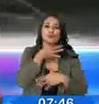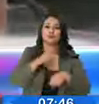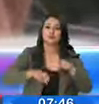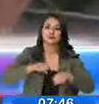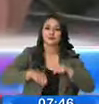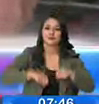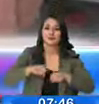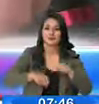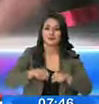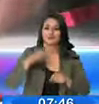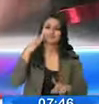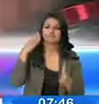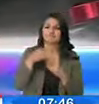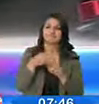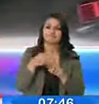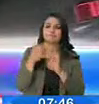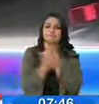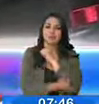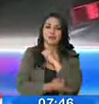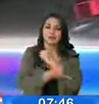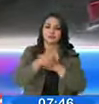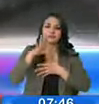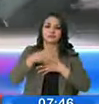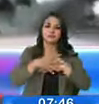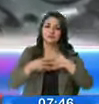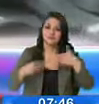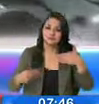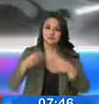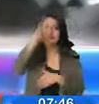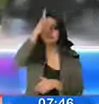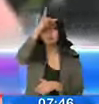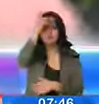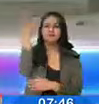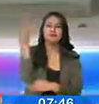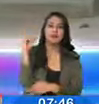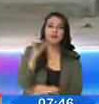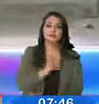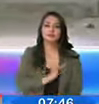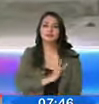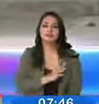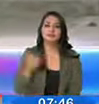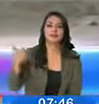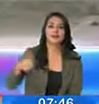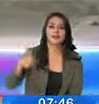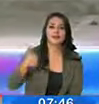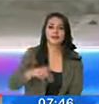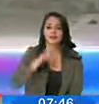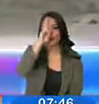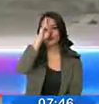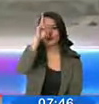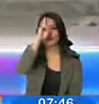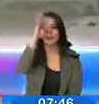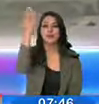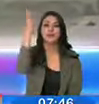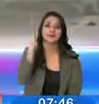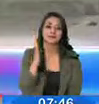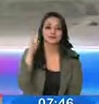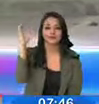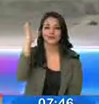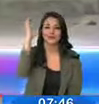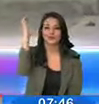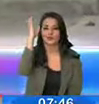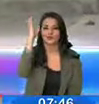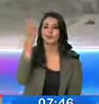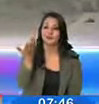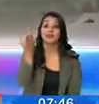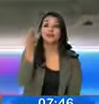que las llevará a recorrer países de Latinoamérica como Perú, Bolivia, Chile, Argentina, Uruguay, Brasil y Colombia, esto